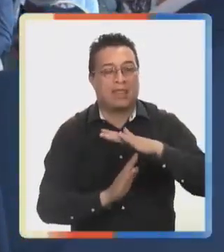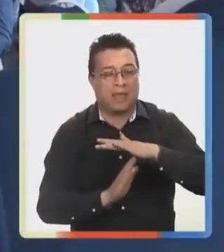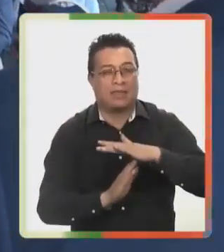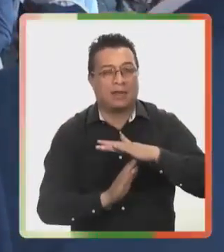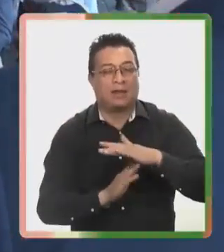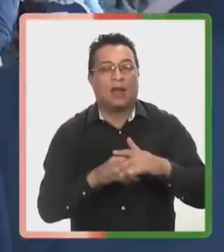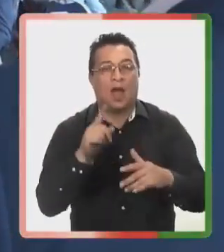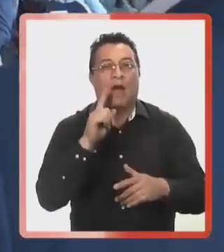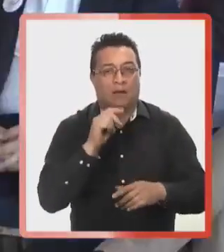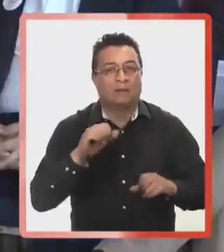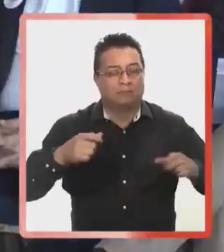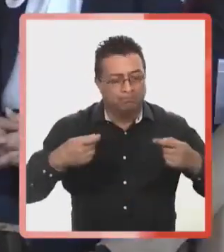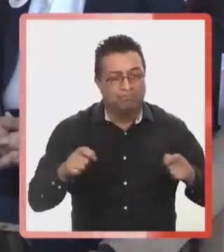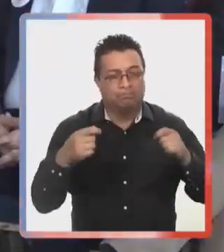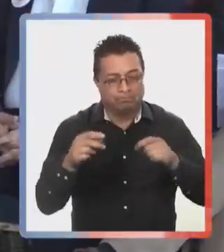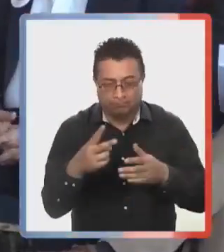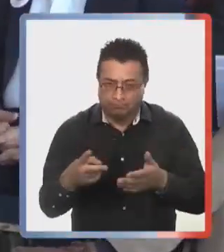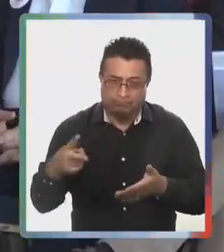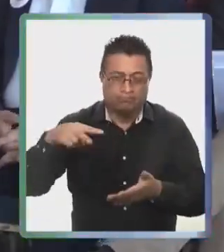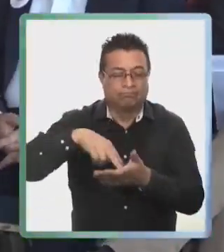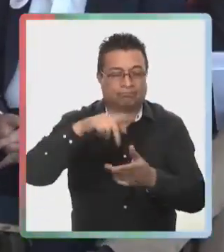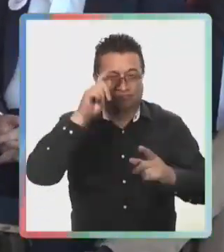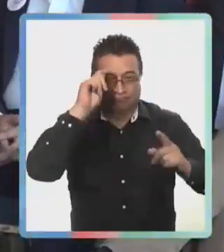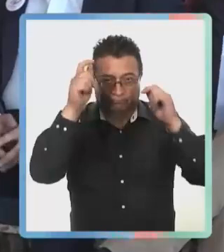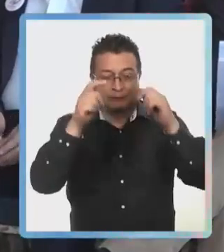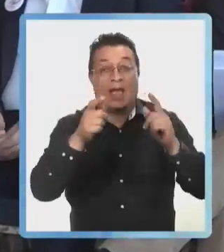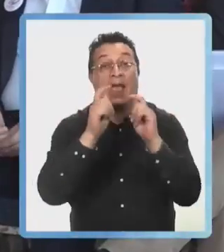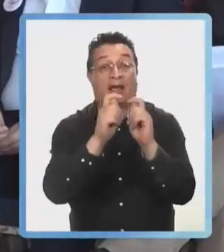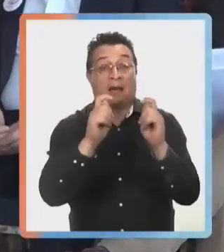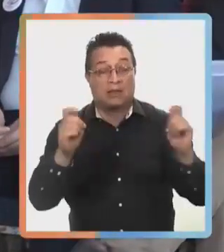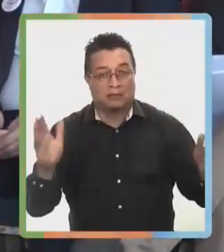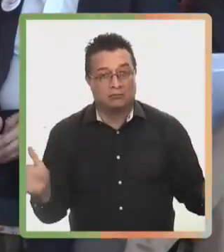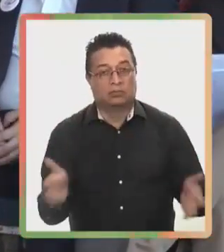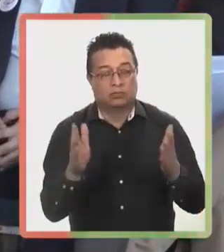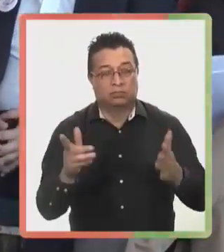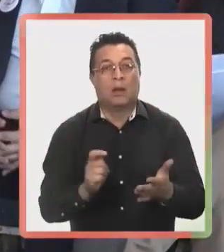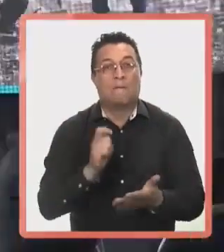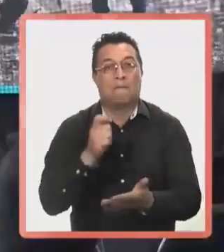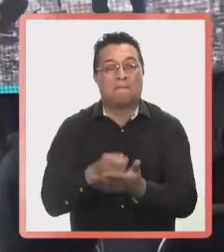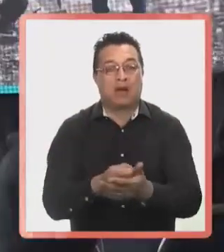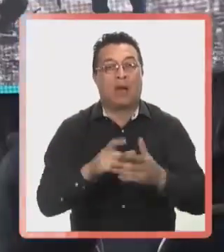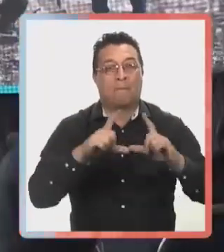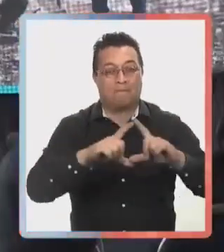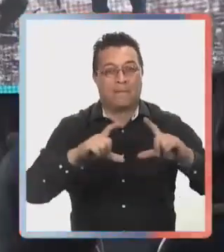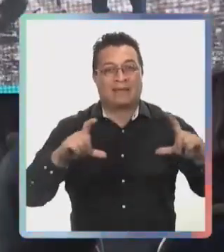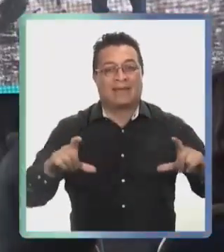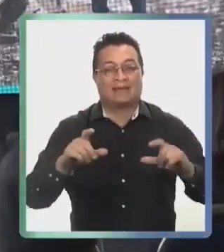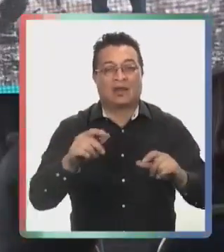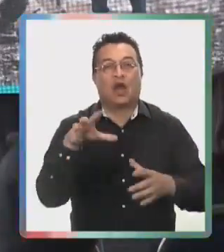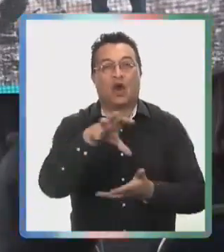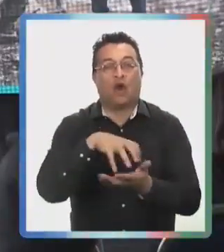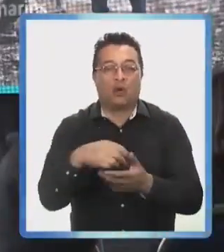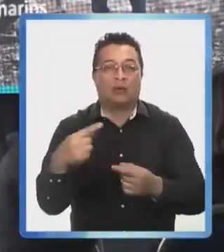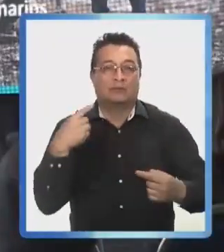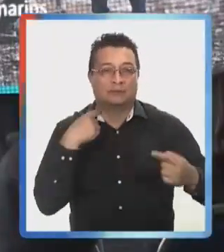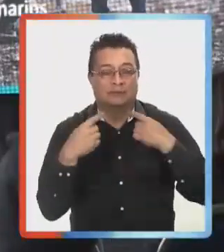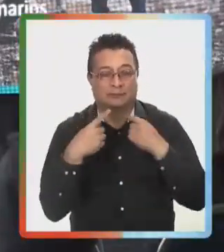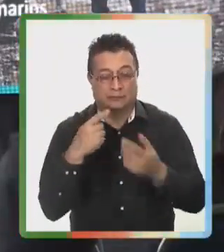pendientes. Ahora intentan levantarse con iniciativas como esta, una campaña que promueve el pago de las patentes en las comunas